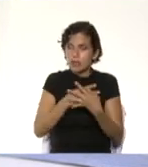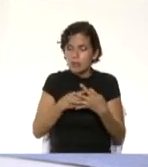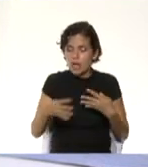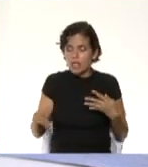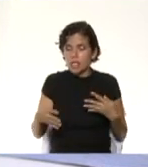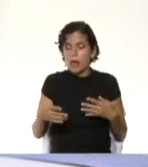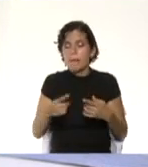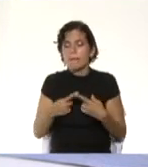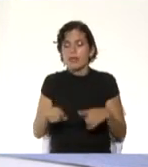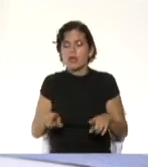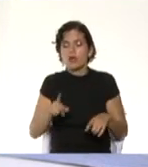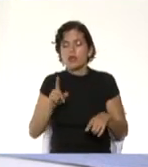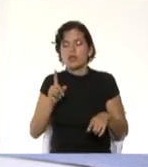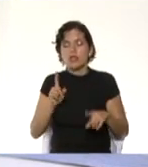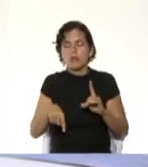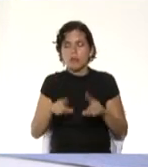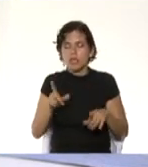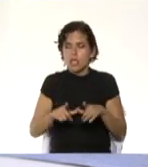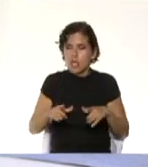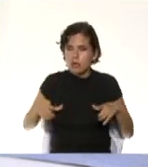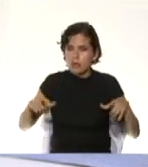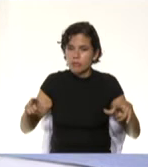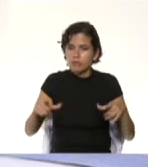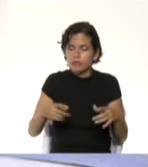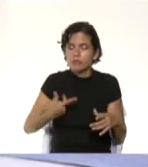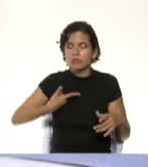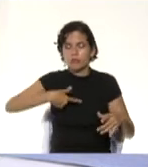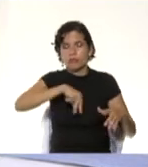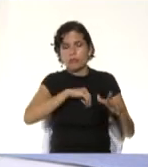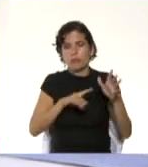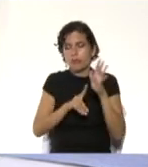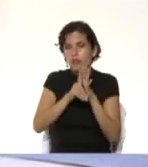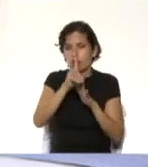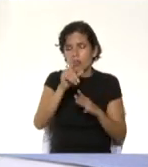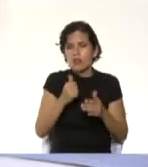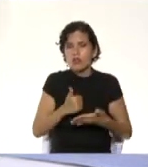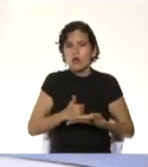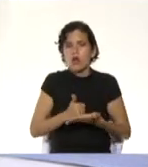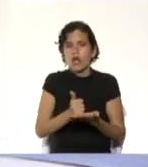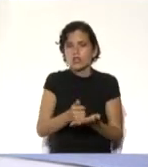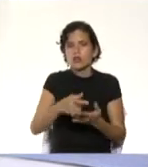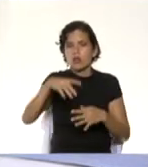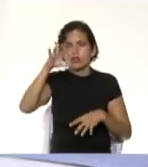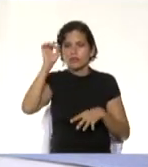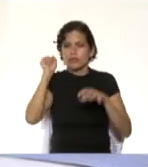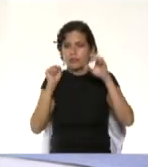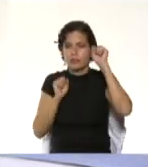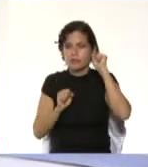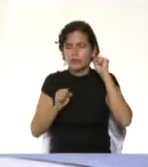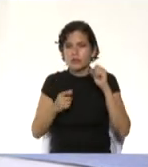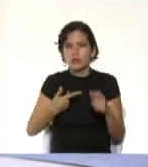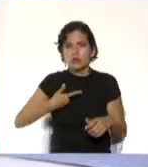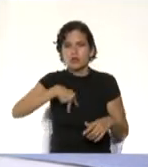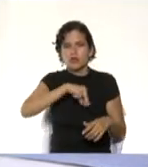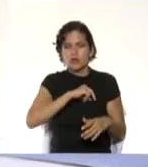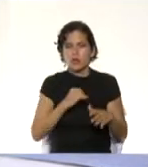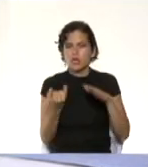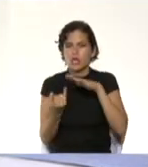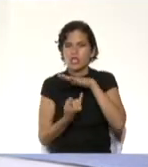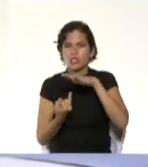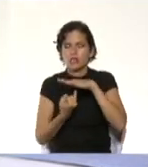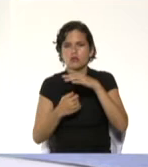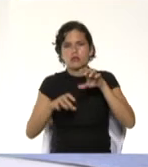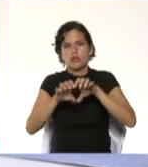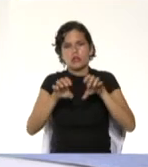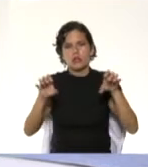nos ayuda a esos factores de aprendizaje. Nosotros en las instituciones educativas buscamos la